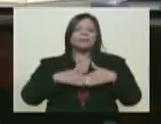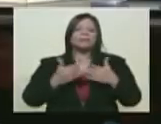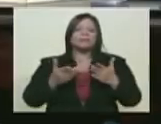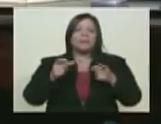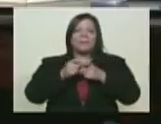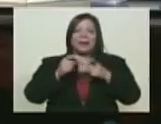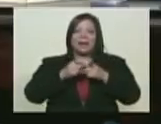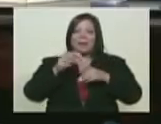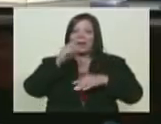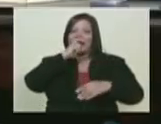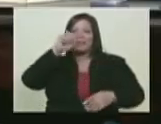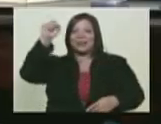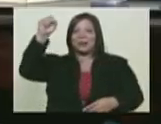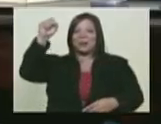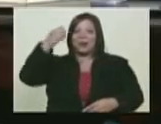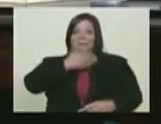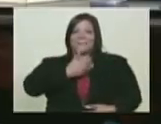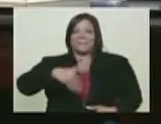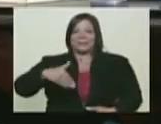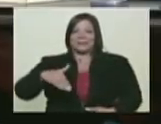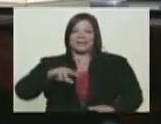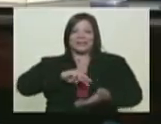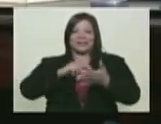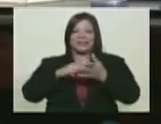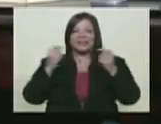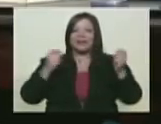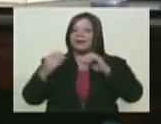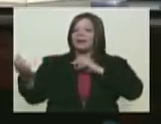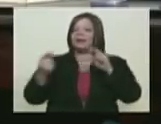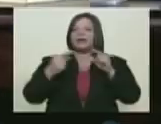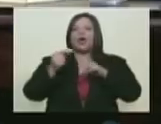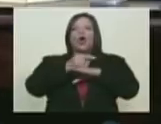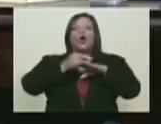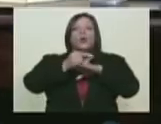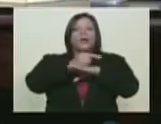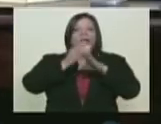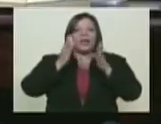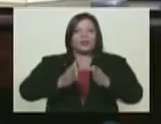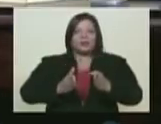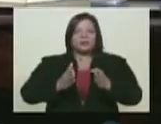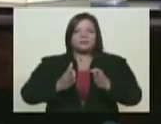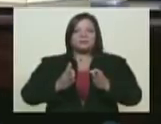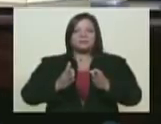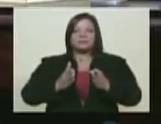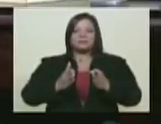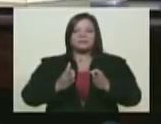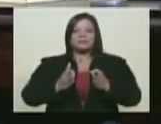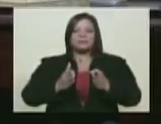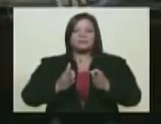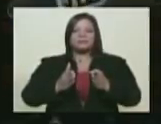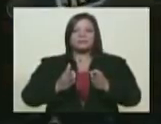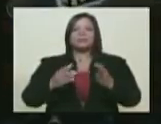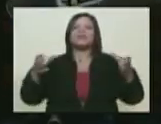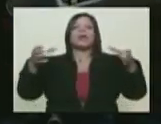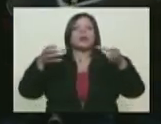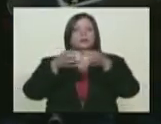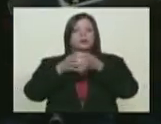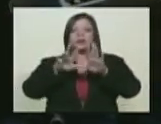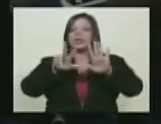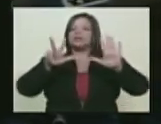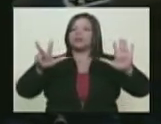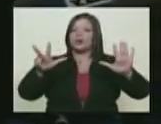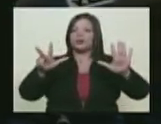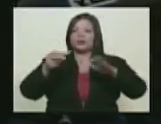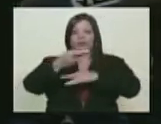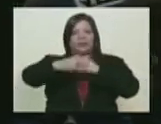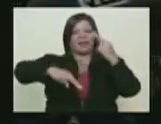el presidente Nicolás Maduro ha arrancado su relación con los gobernadores electos, se ha reunido con los 18